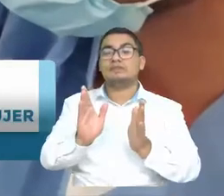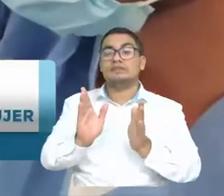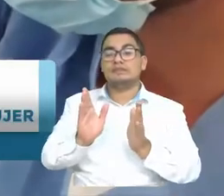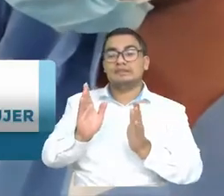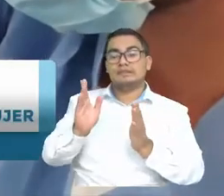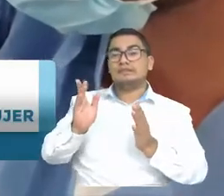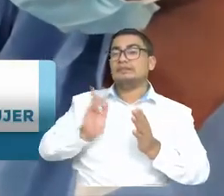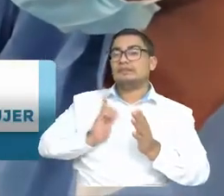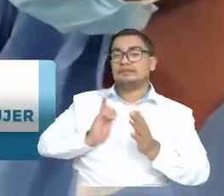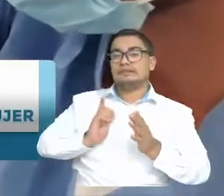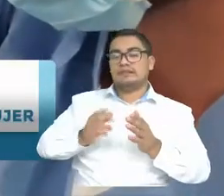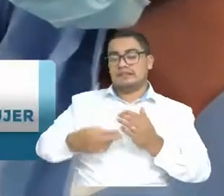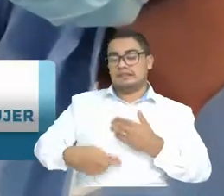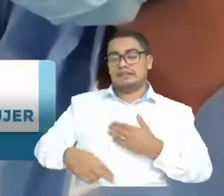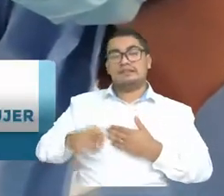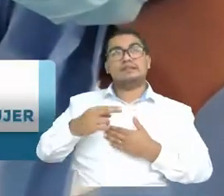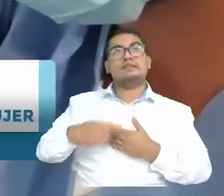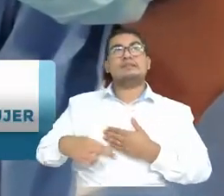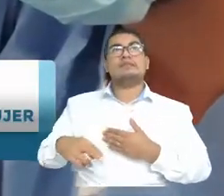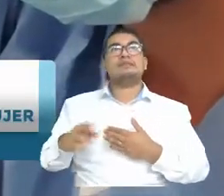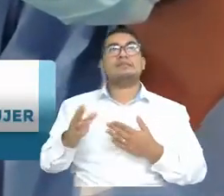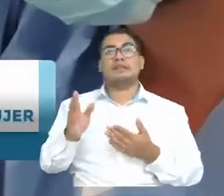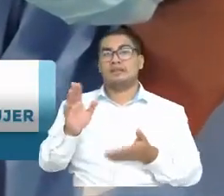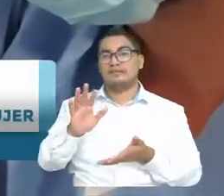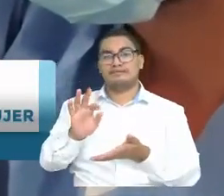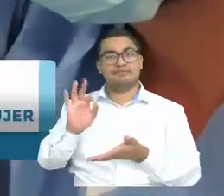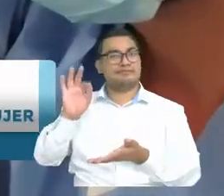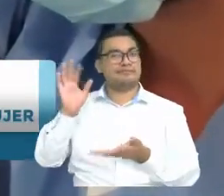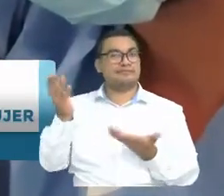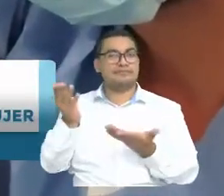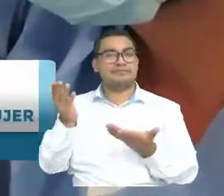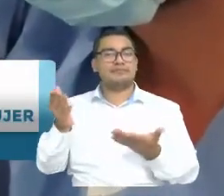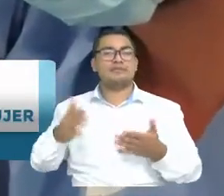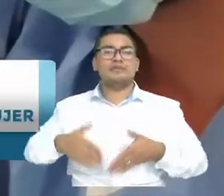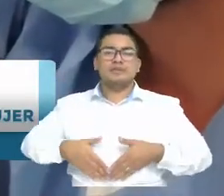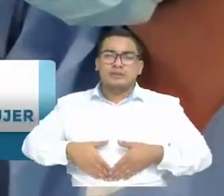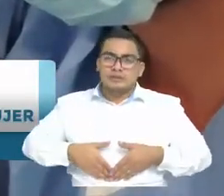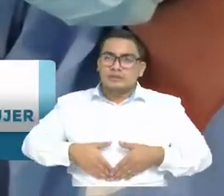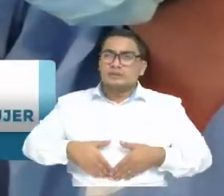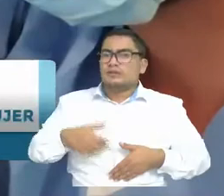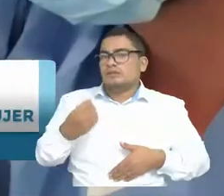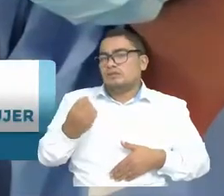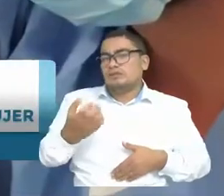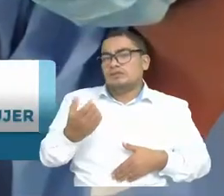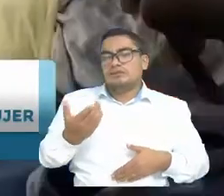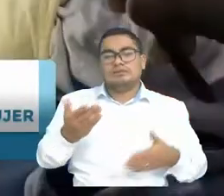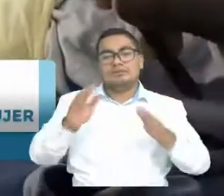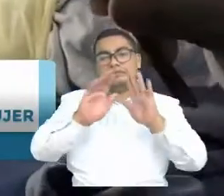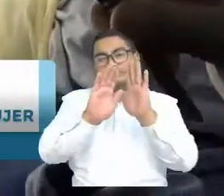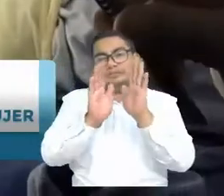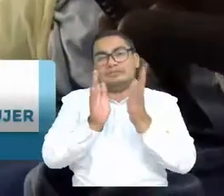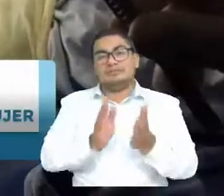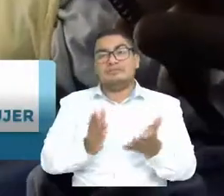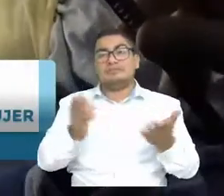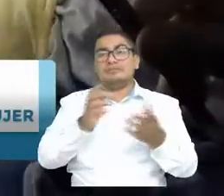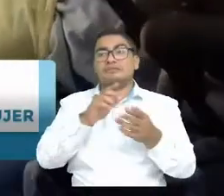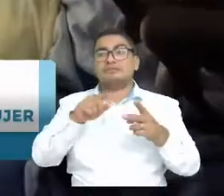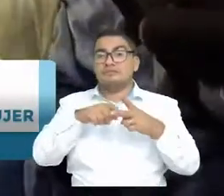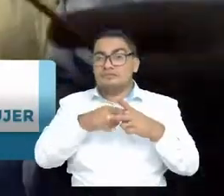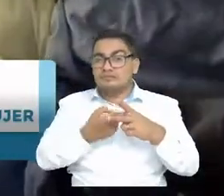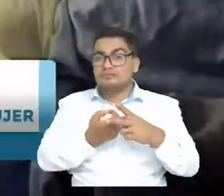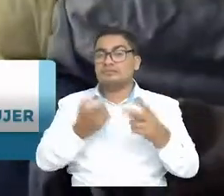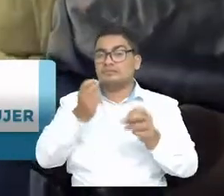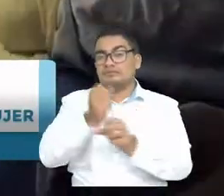de líquidos, sangrados, ¿verdad? Transvaginal, el dolor abdominal en la mujer, entonces empieza a dar